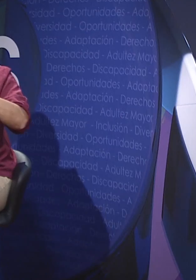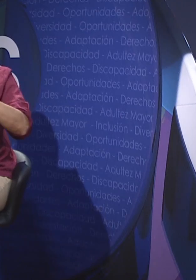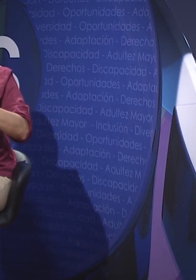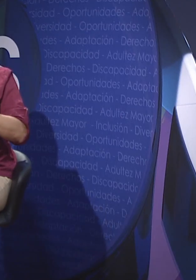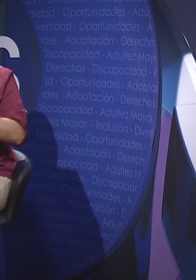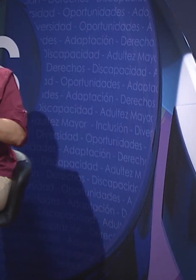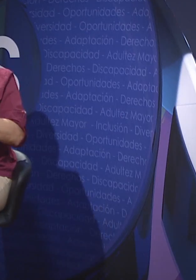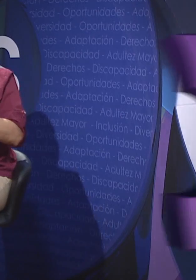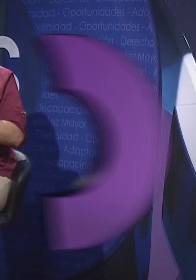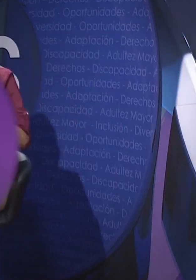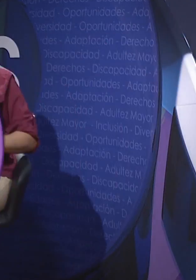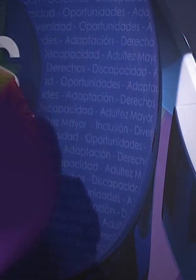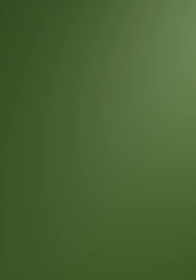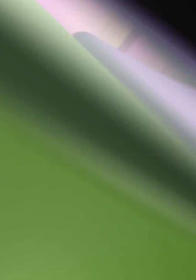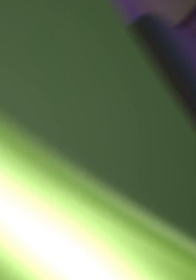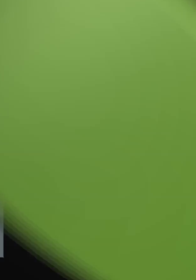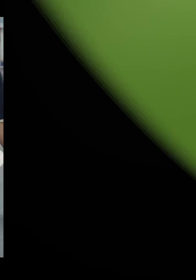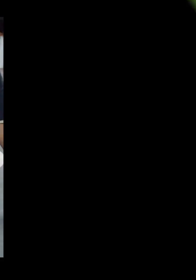en Austria.